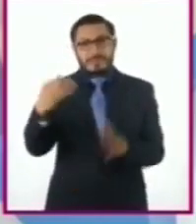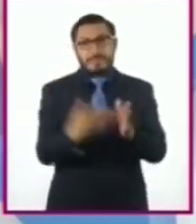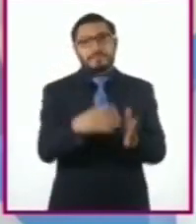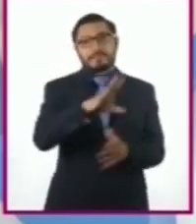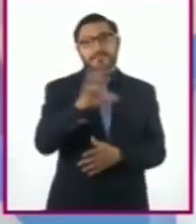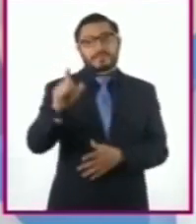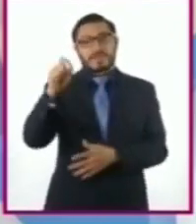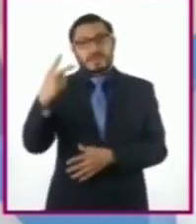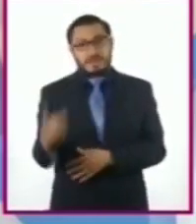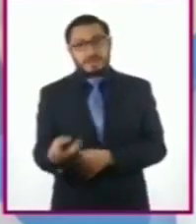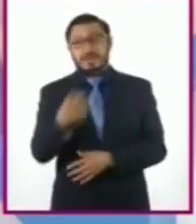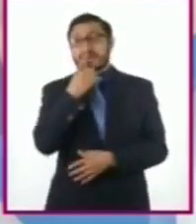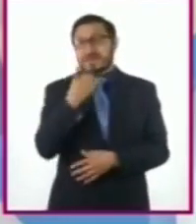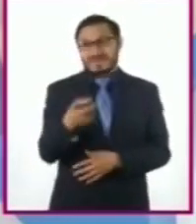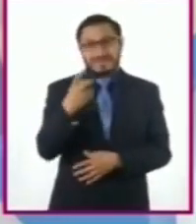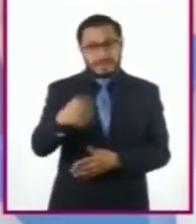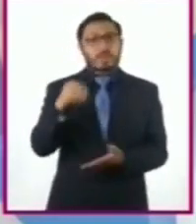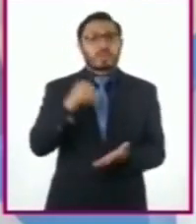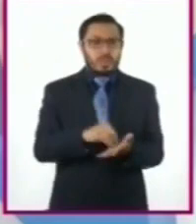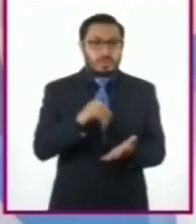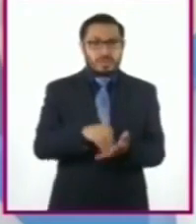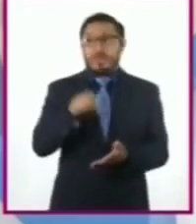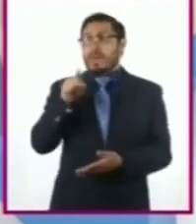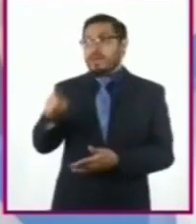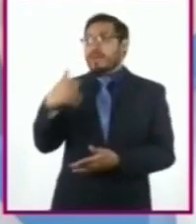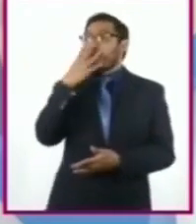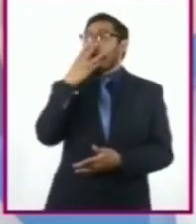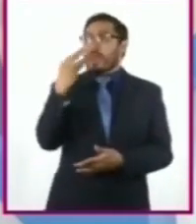1522, aún en Coyoacán.